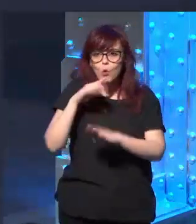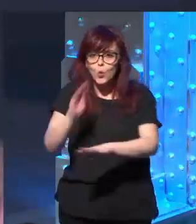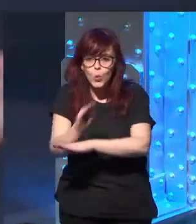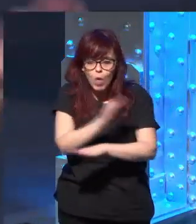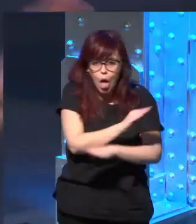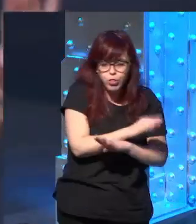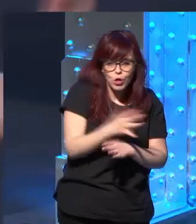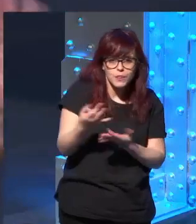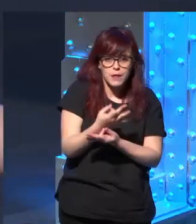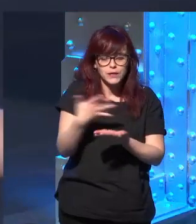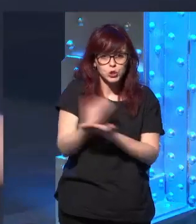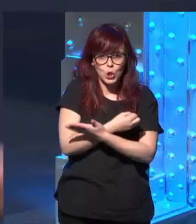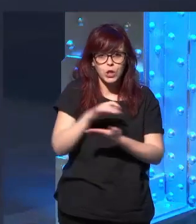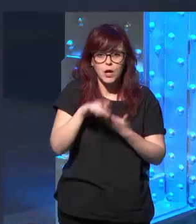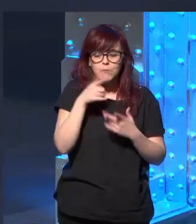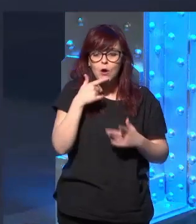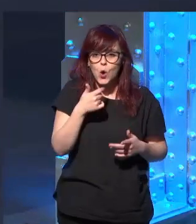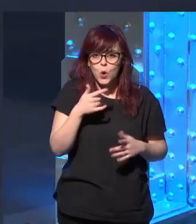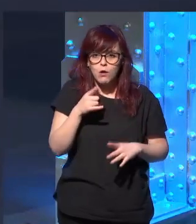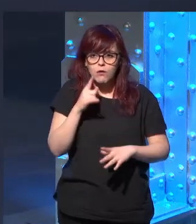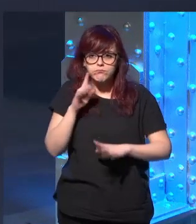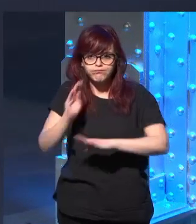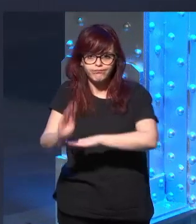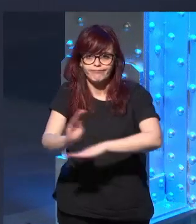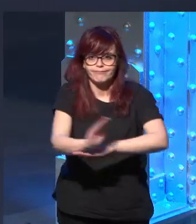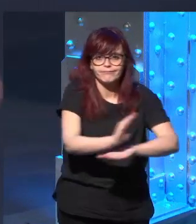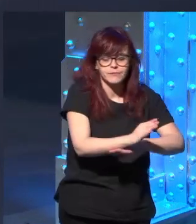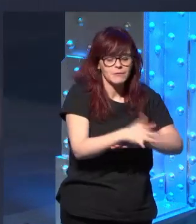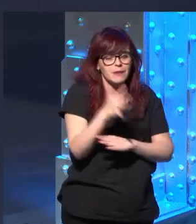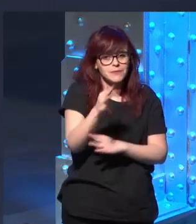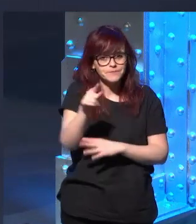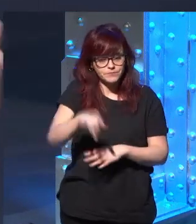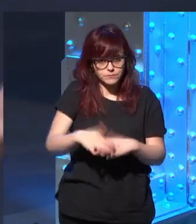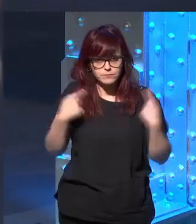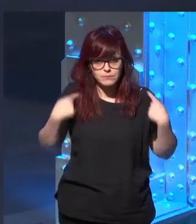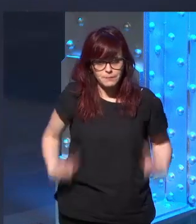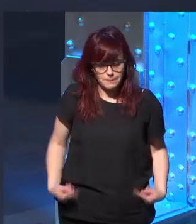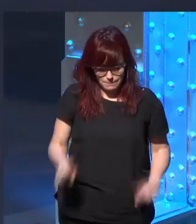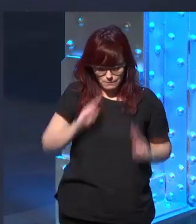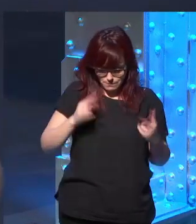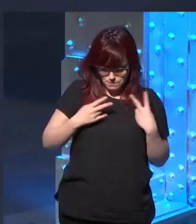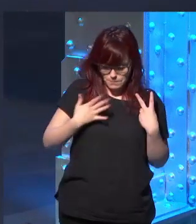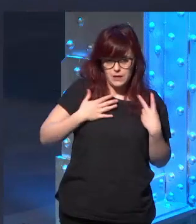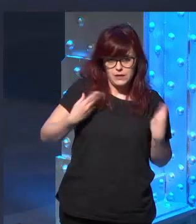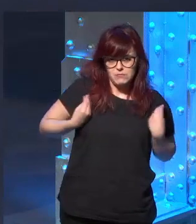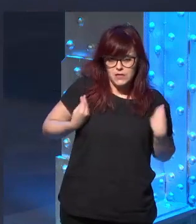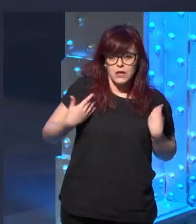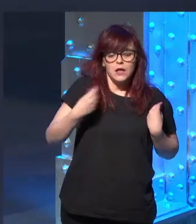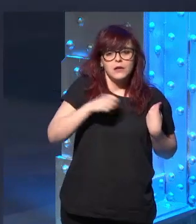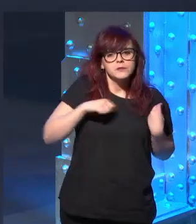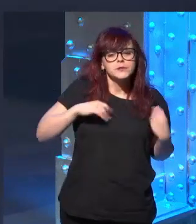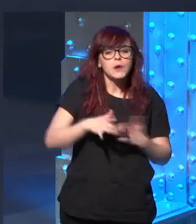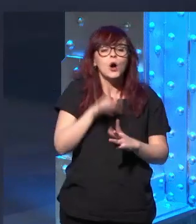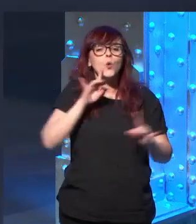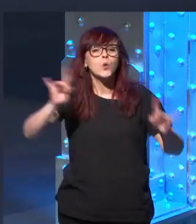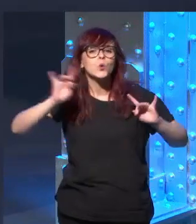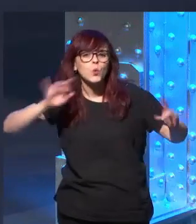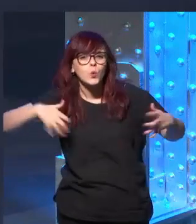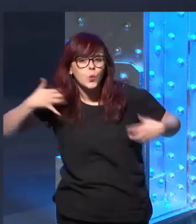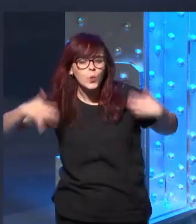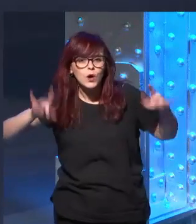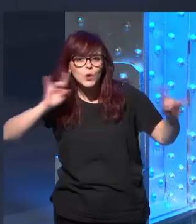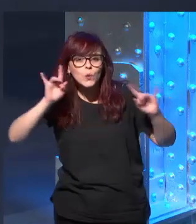cuidado con eso, ¿no? Tienes como que contenerla, sino por ti mismo, porque la vida en el campo no hay ese ruido que hay en